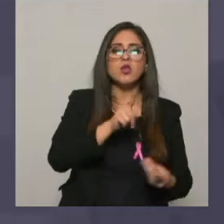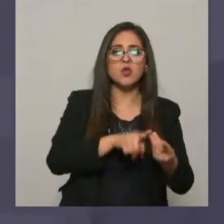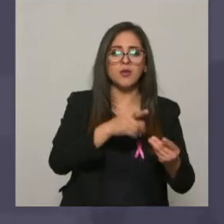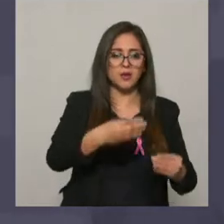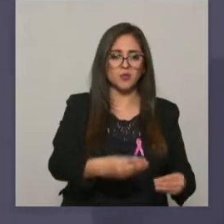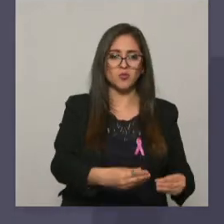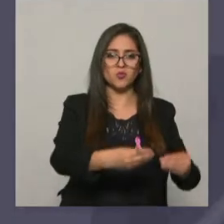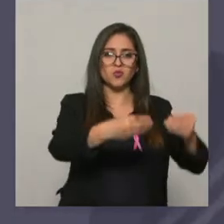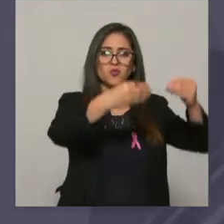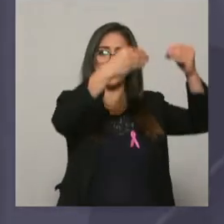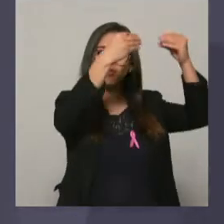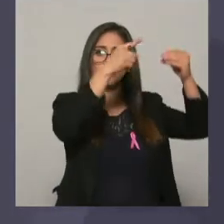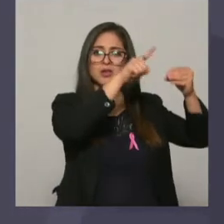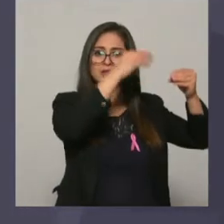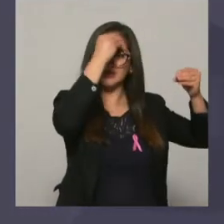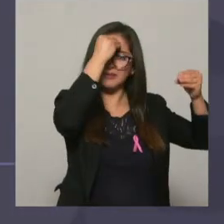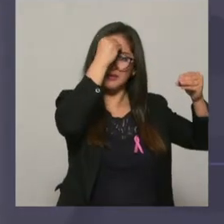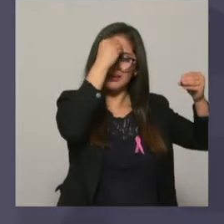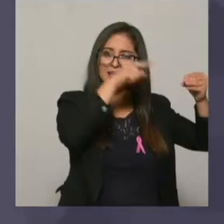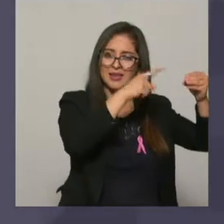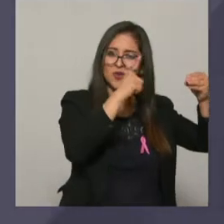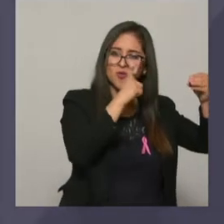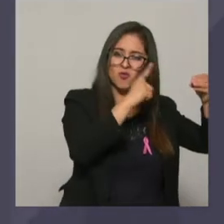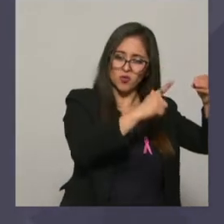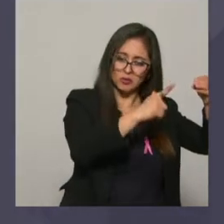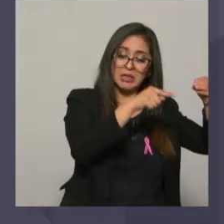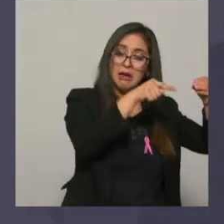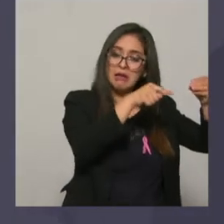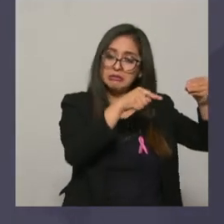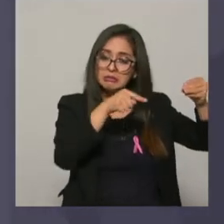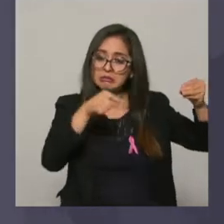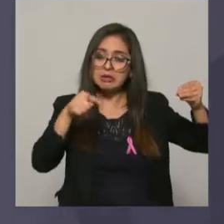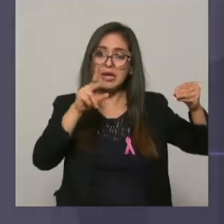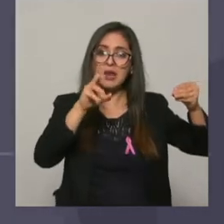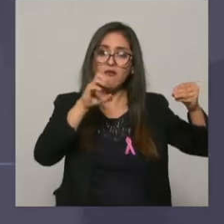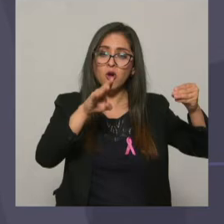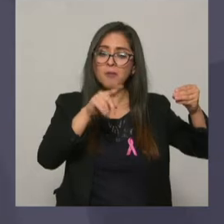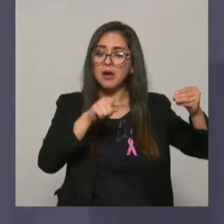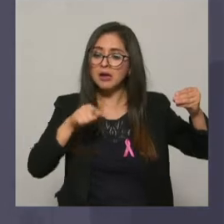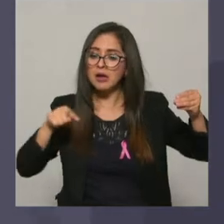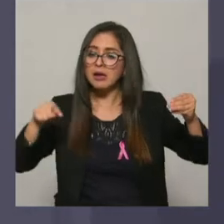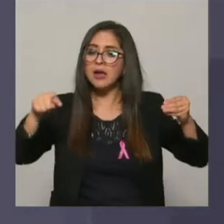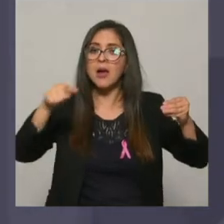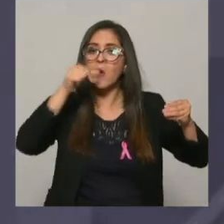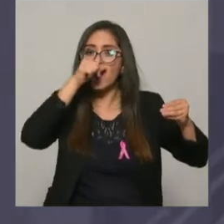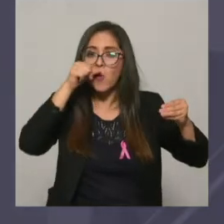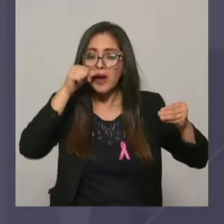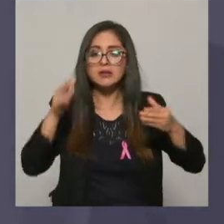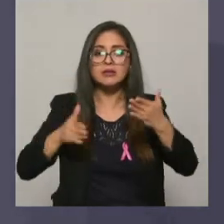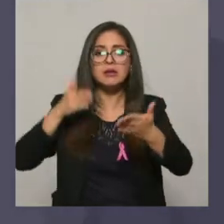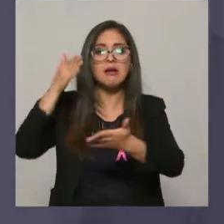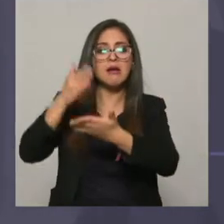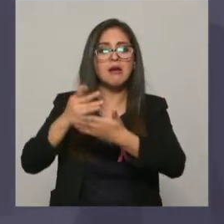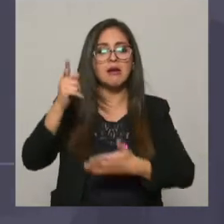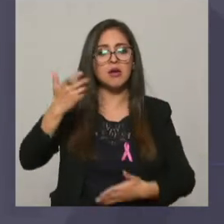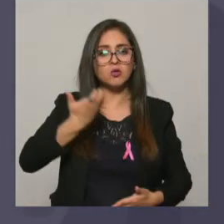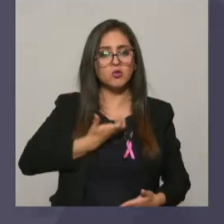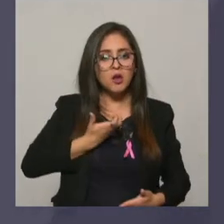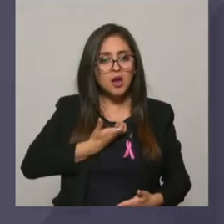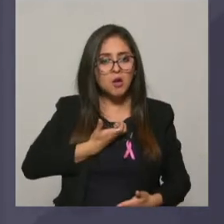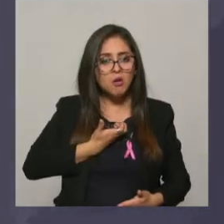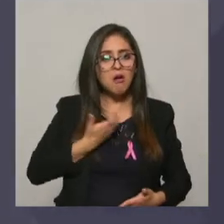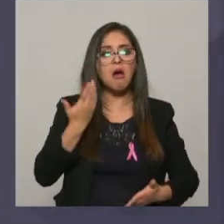de Luz, todo Reforma, después Juárez, para llegar al Zócalo. En esta ocasión es un desfile,